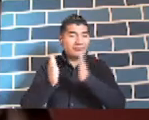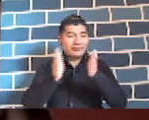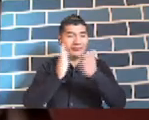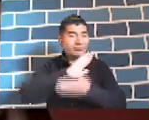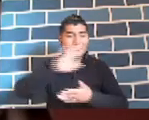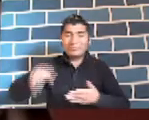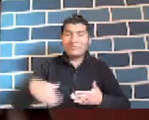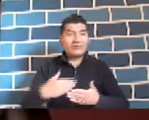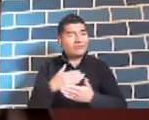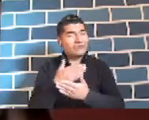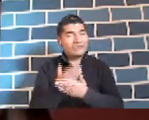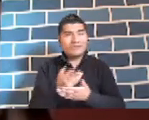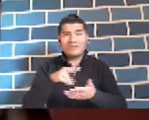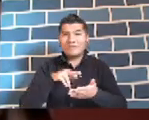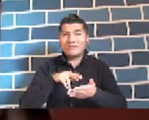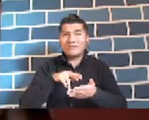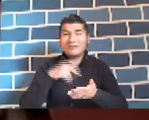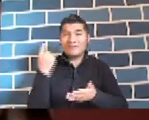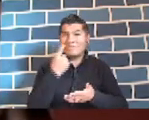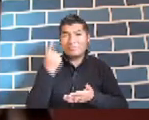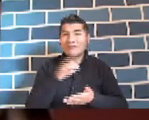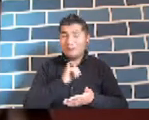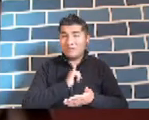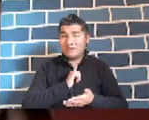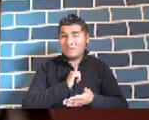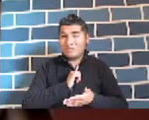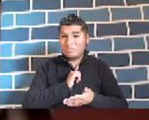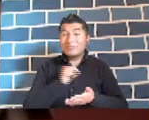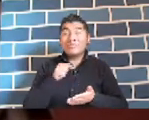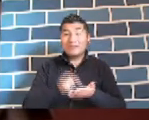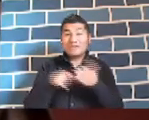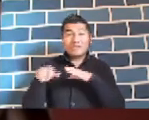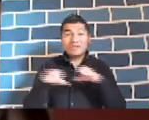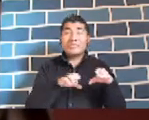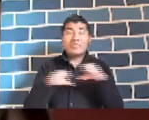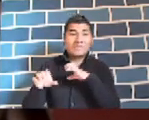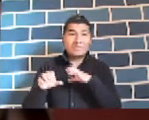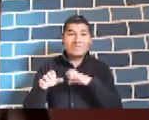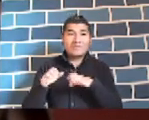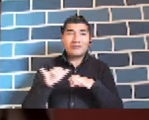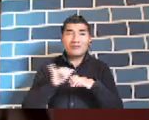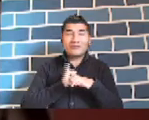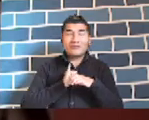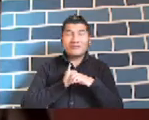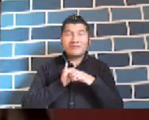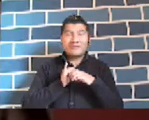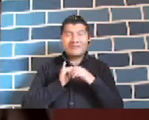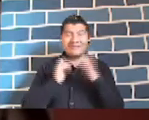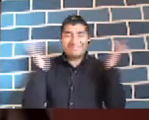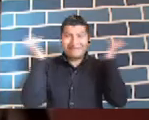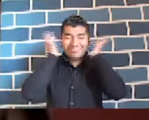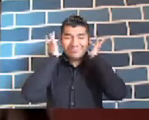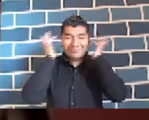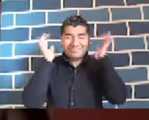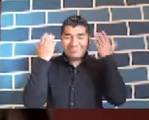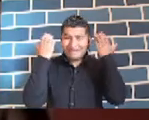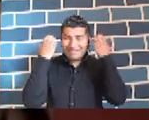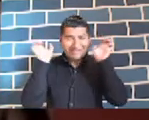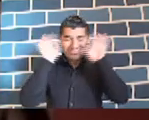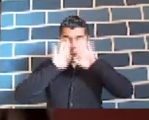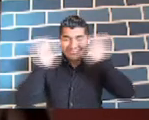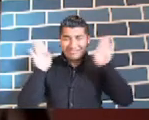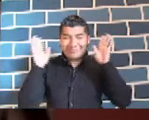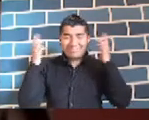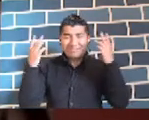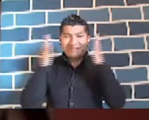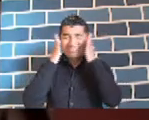en todo el referente es empresario y eso hace que me en short ska que no escuche y peor